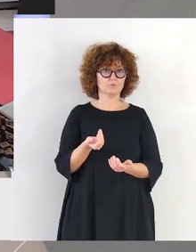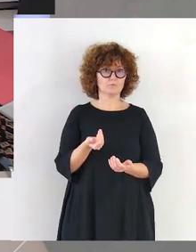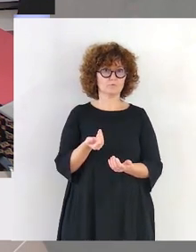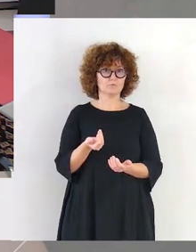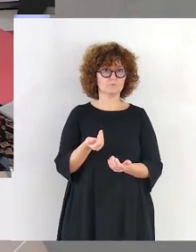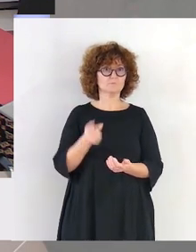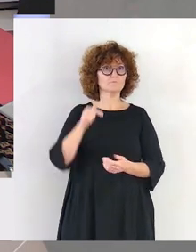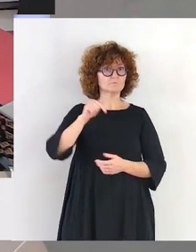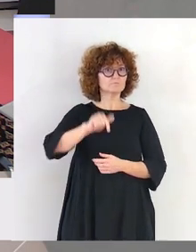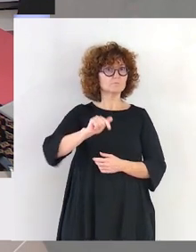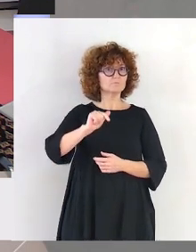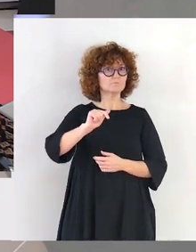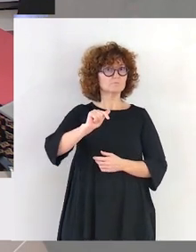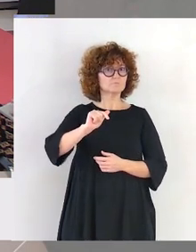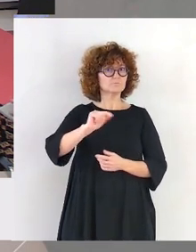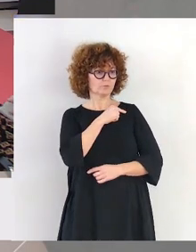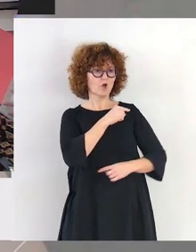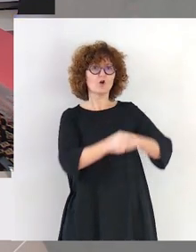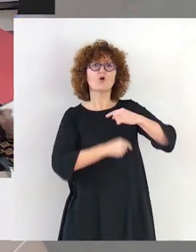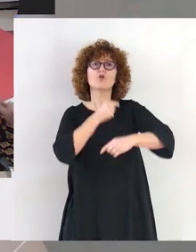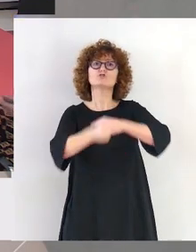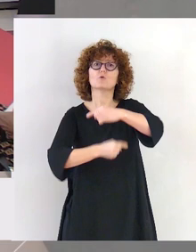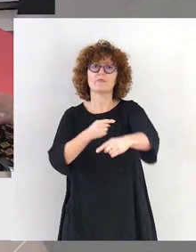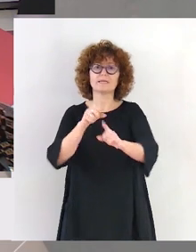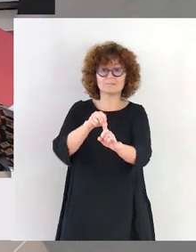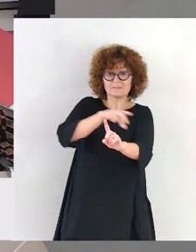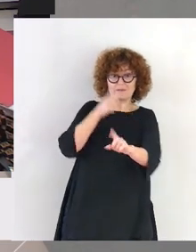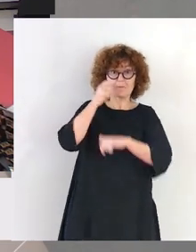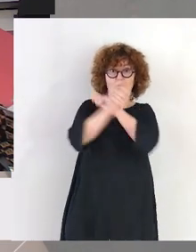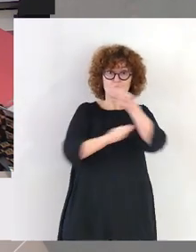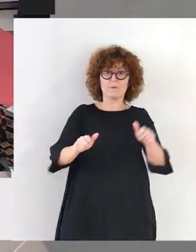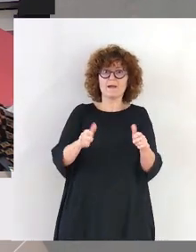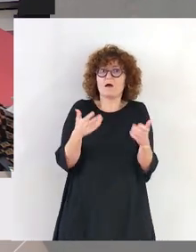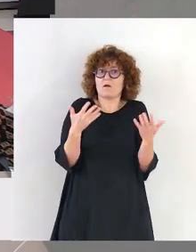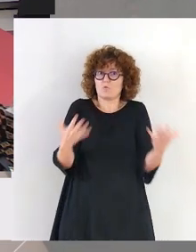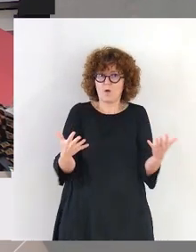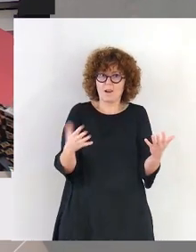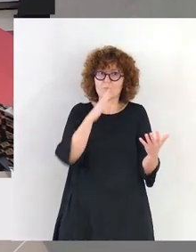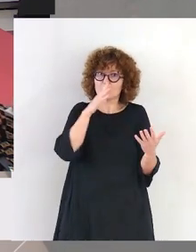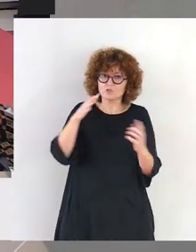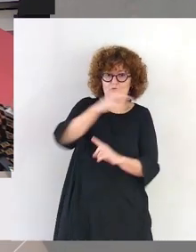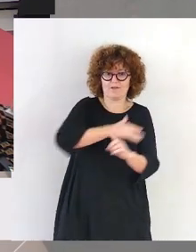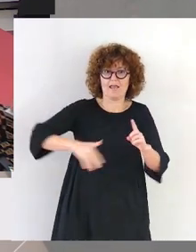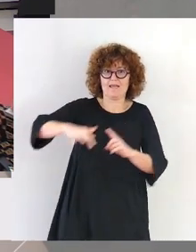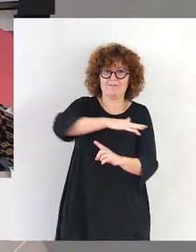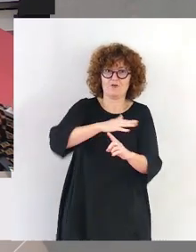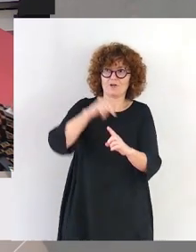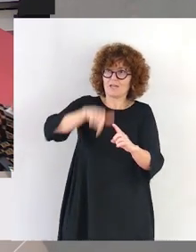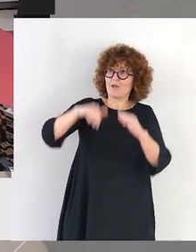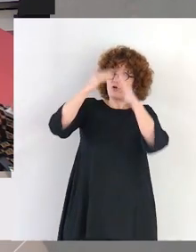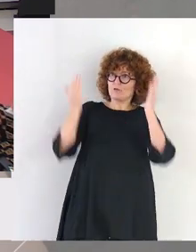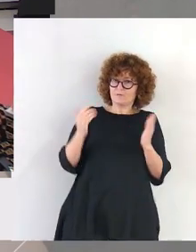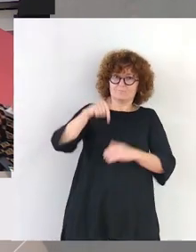Este cambio climático Desde esa perspectiva humana por eso estamos en el entorno y con la gran marca que nos que nos acoge a día de